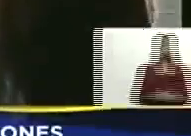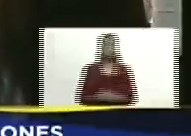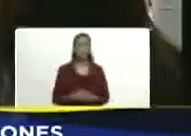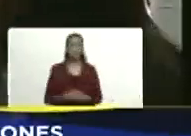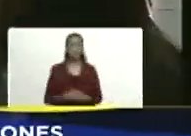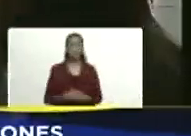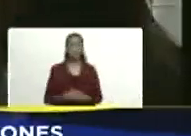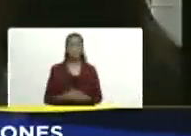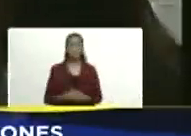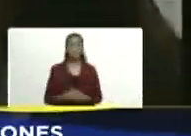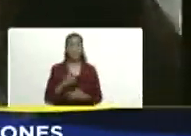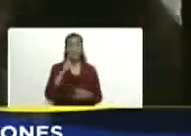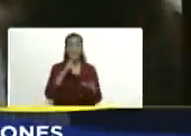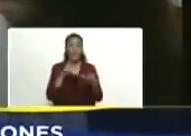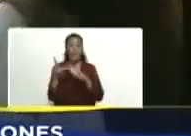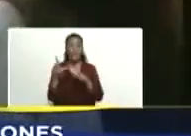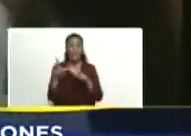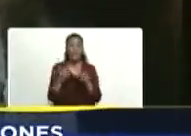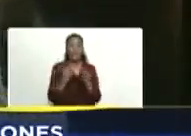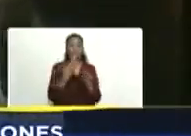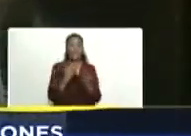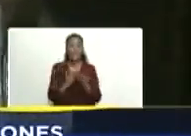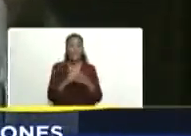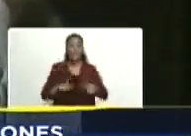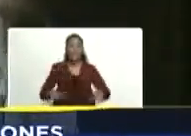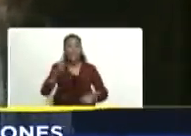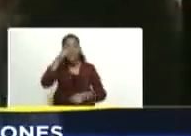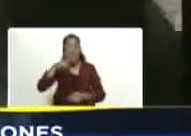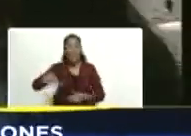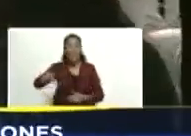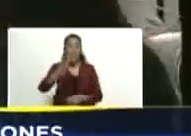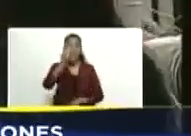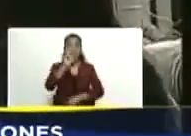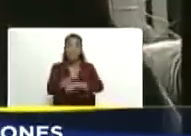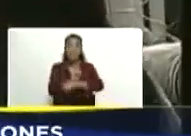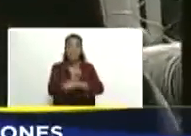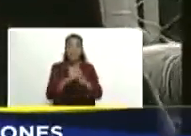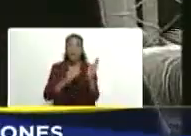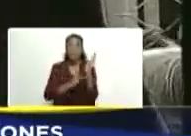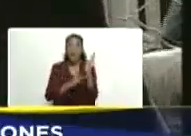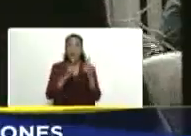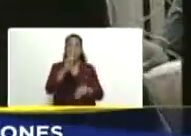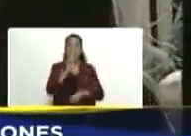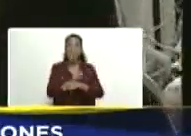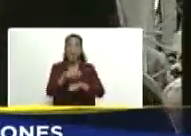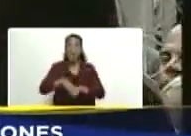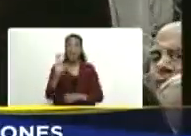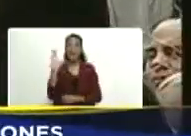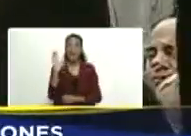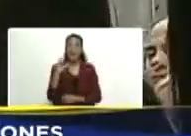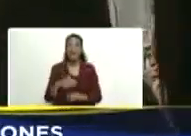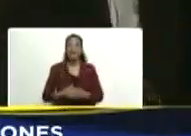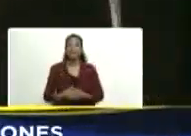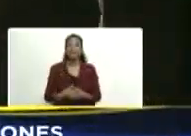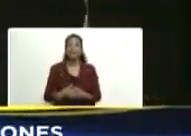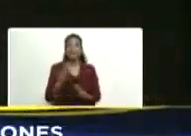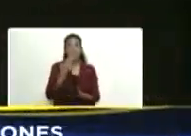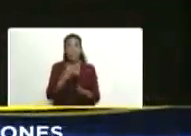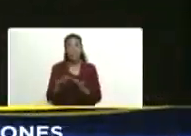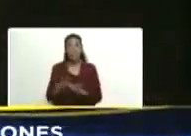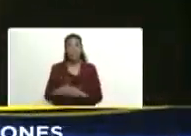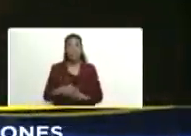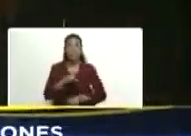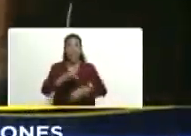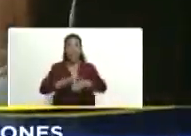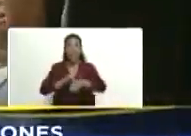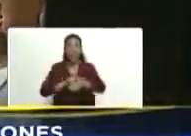nuestro pueblo. Aquí entonces, bueno, con la doctora Saibé Martiñón. ¿Cómo estás